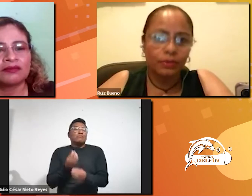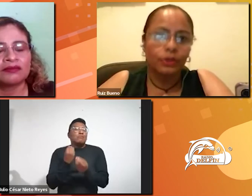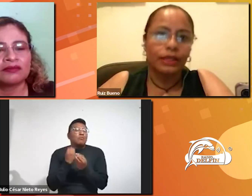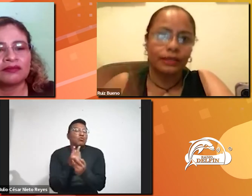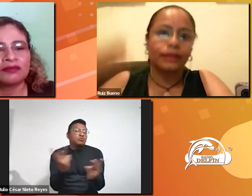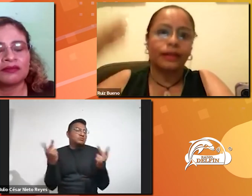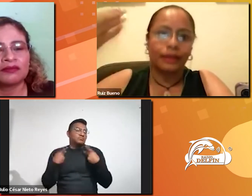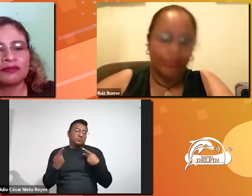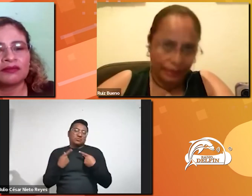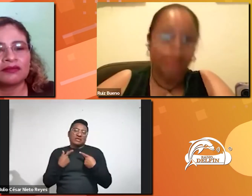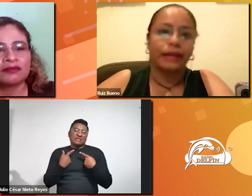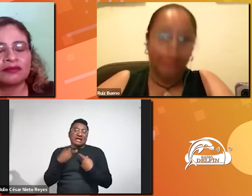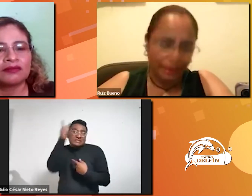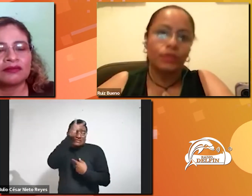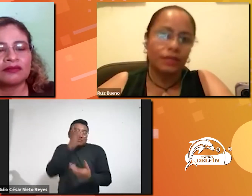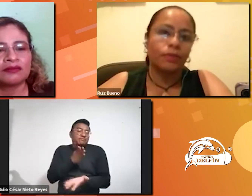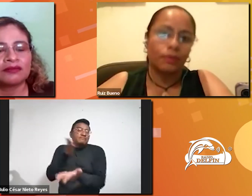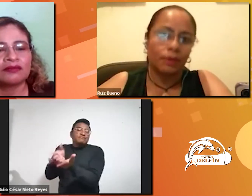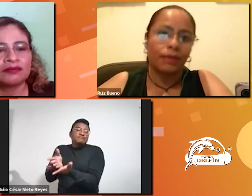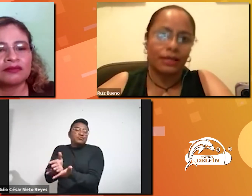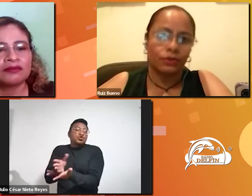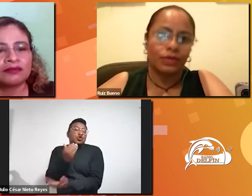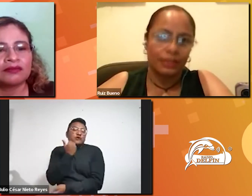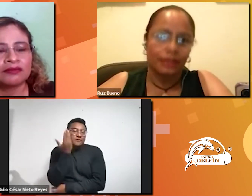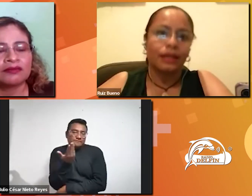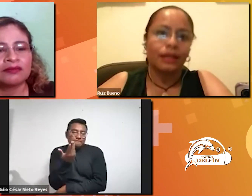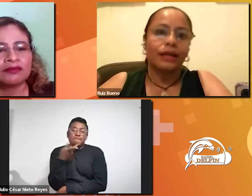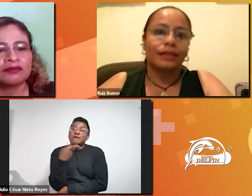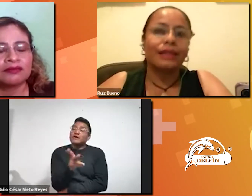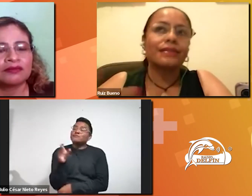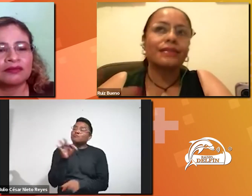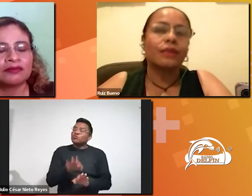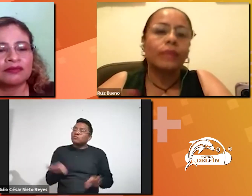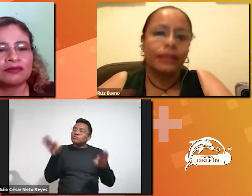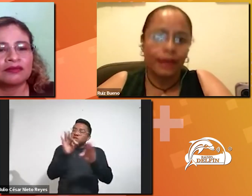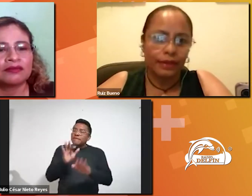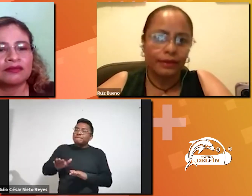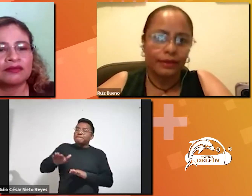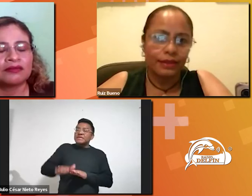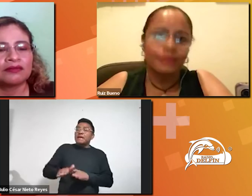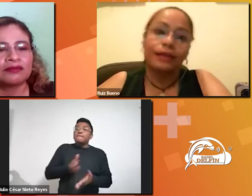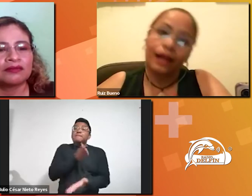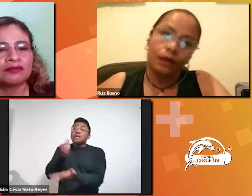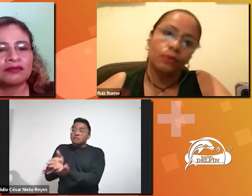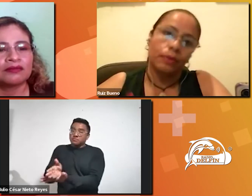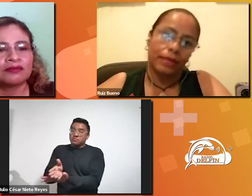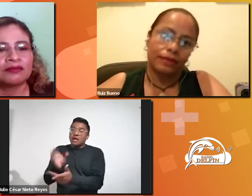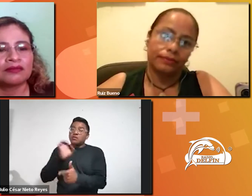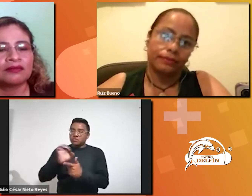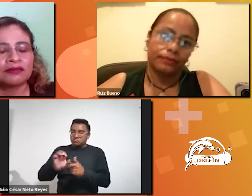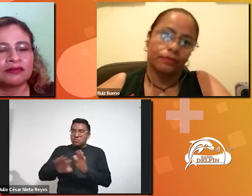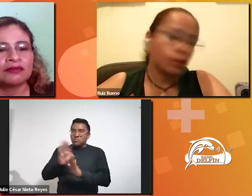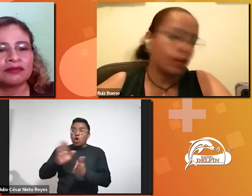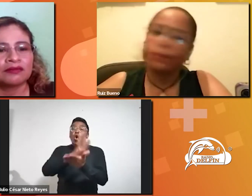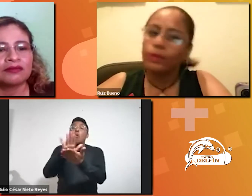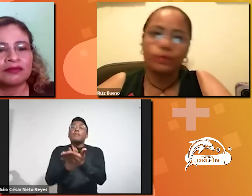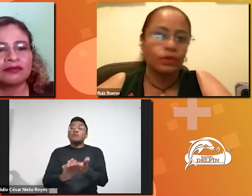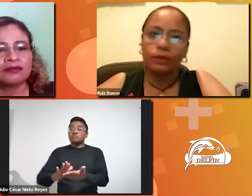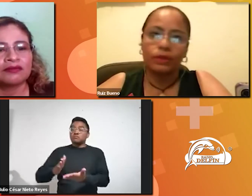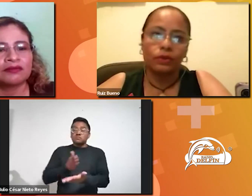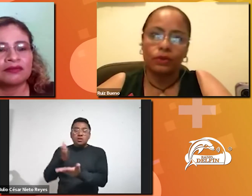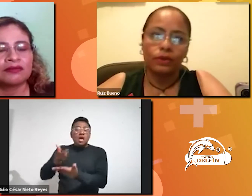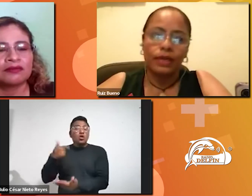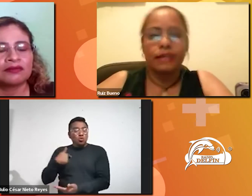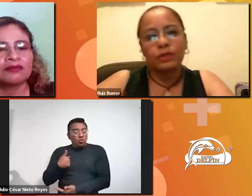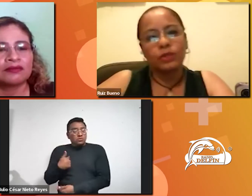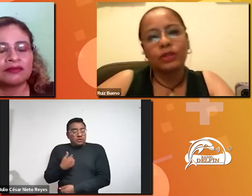que es importante que demos ese primer paso, es decir, tener esta humildad de decir algo me pasa, porque no podemos